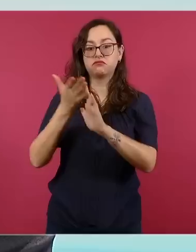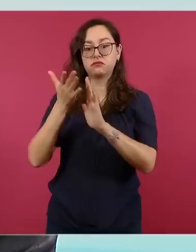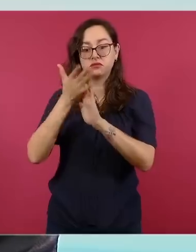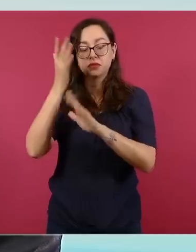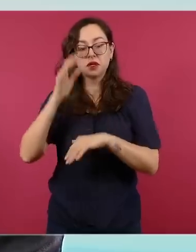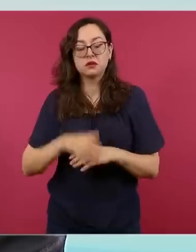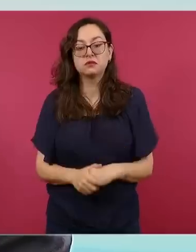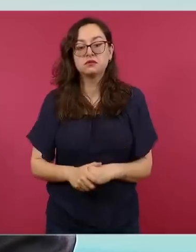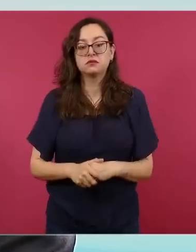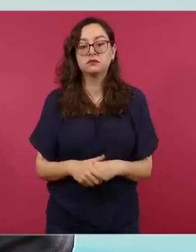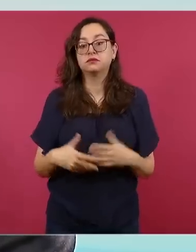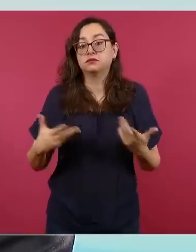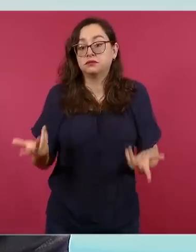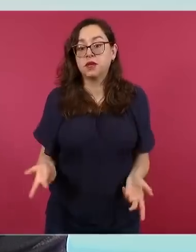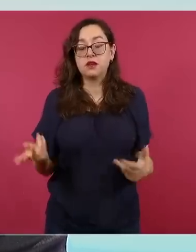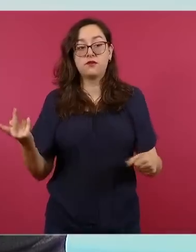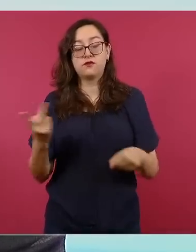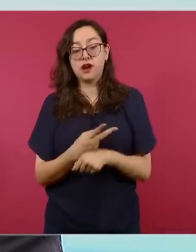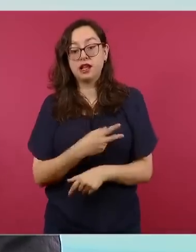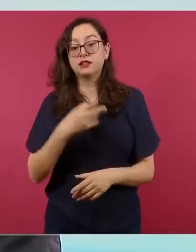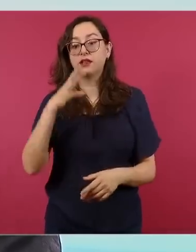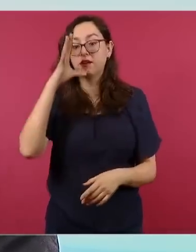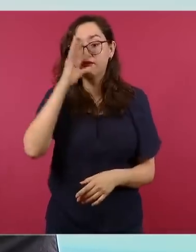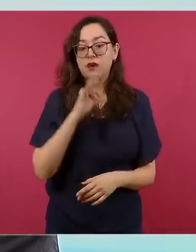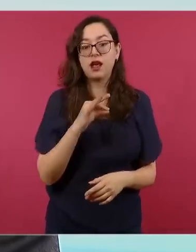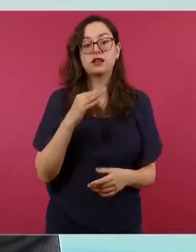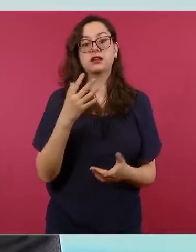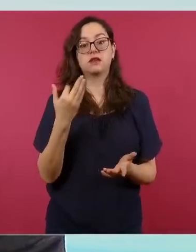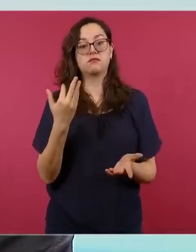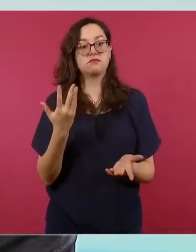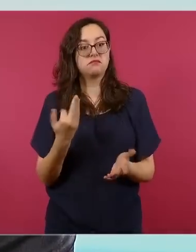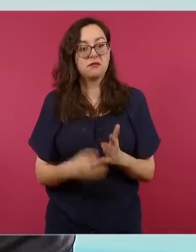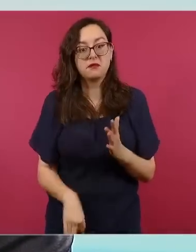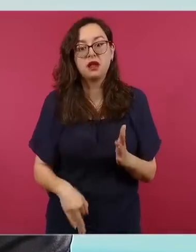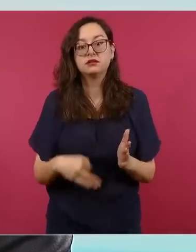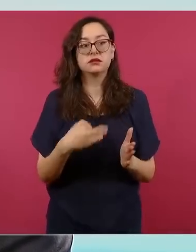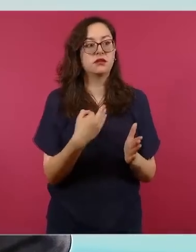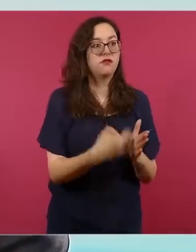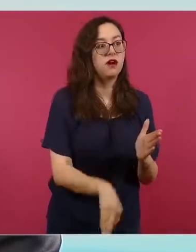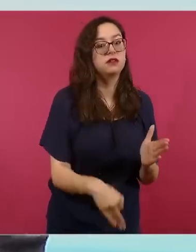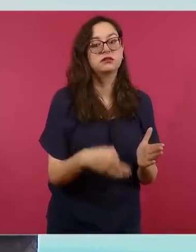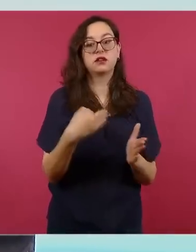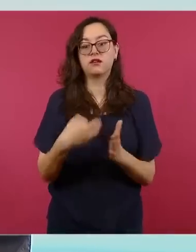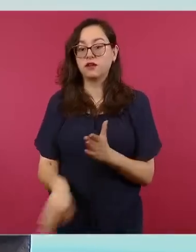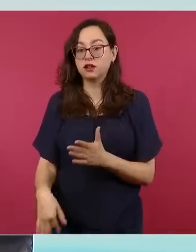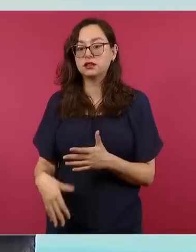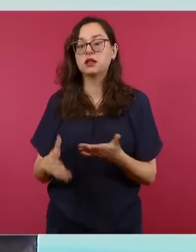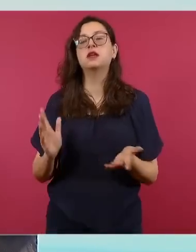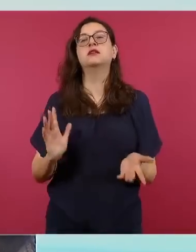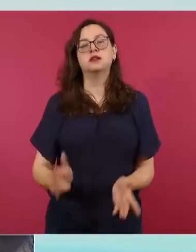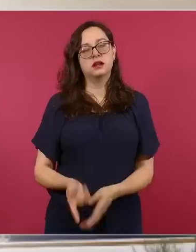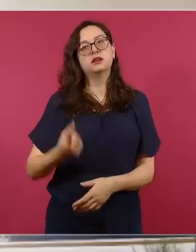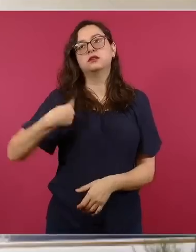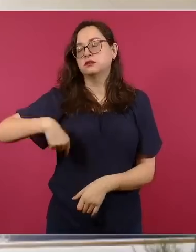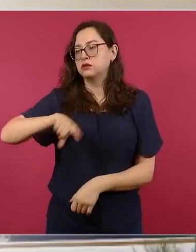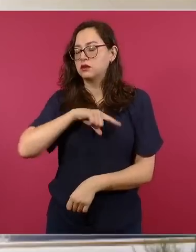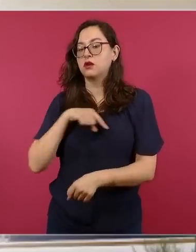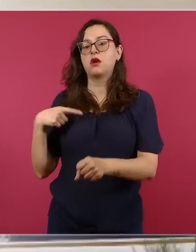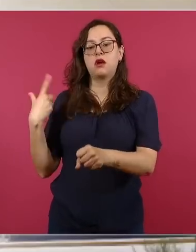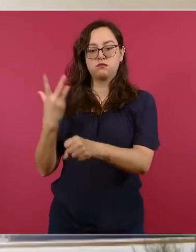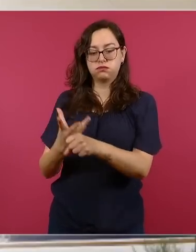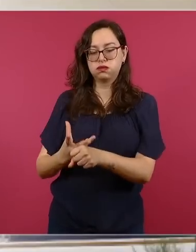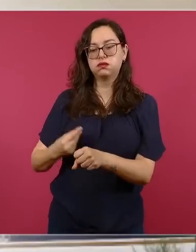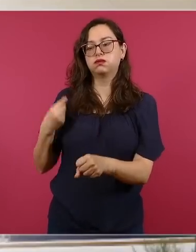falta licencias, permisos y, lo más importante, equipo médico y personal. Este hospital abrió en 2020 también para la atención de COVID y